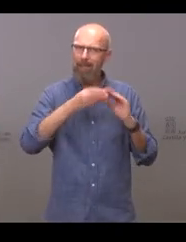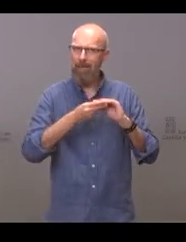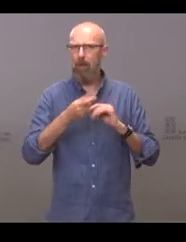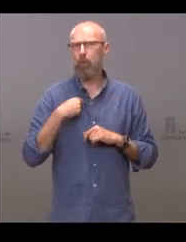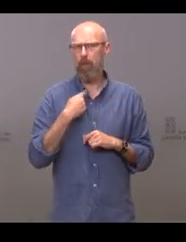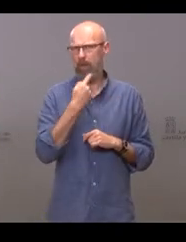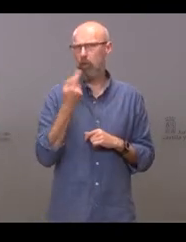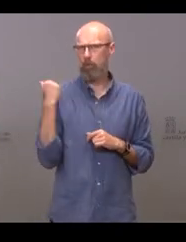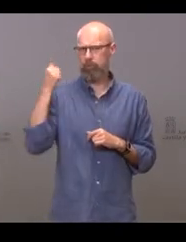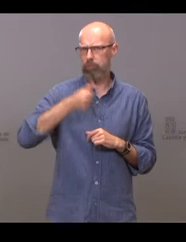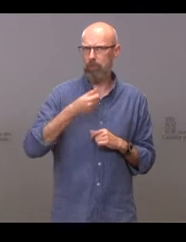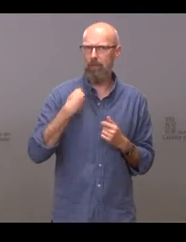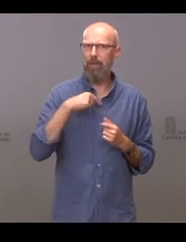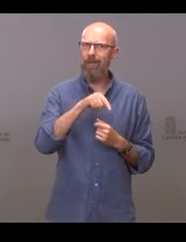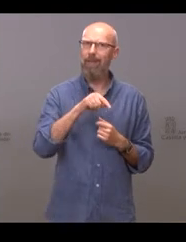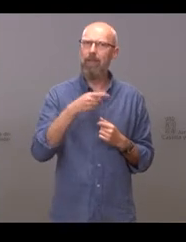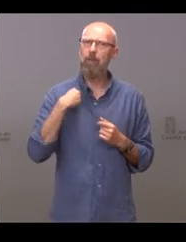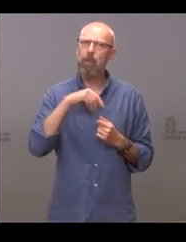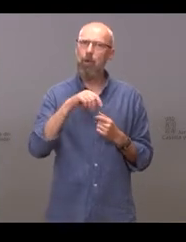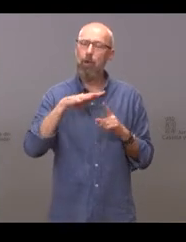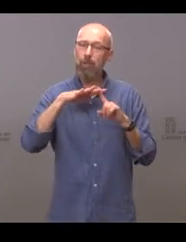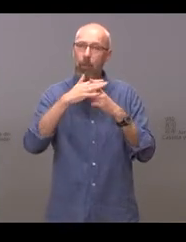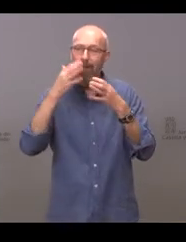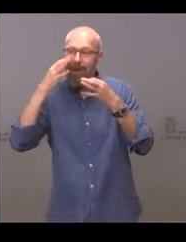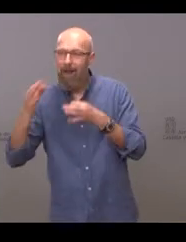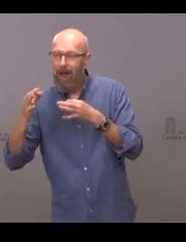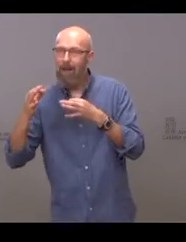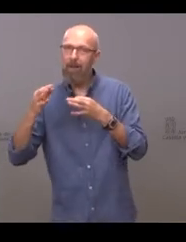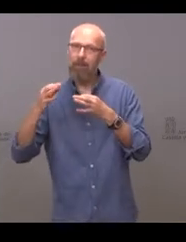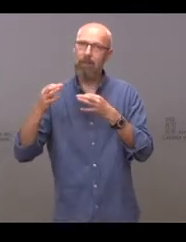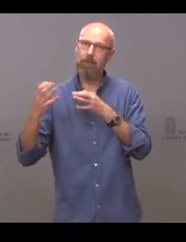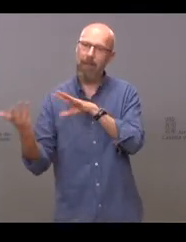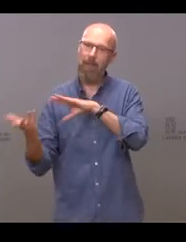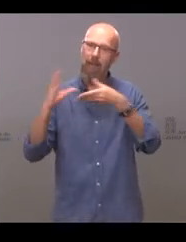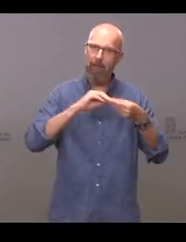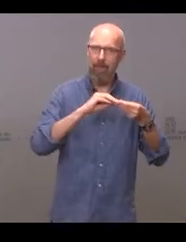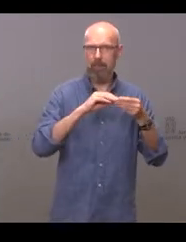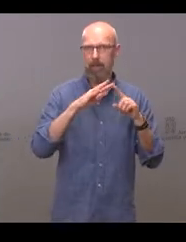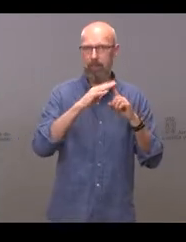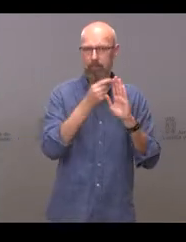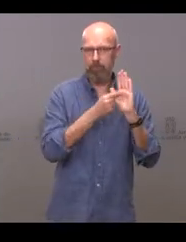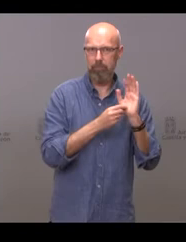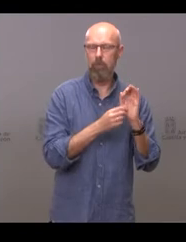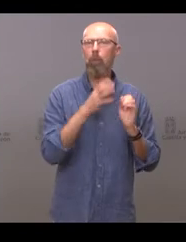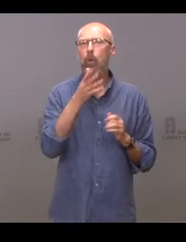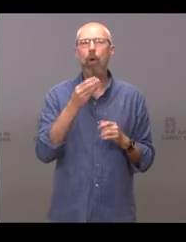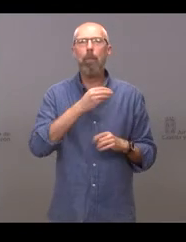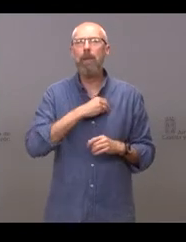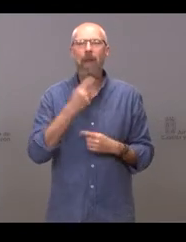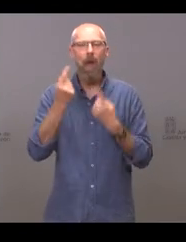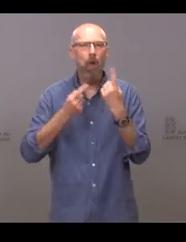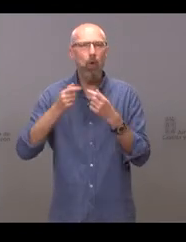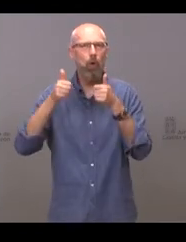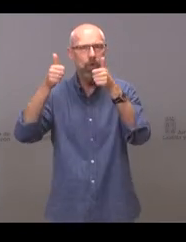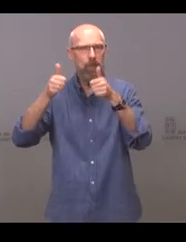el que adaptemos las carreras a las circunstancias actuales nos da muchísima pena cuando vemos que hay licenciados que realmente